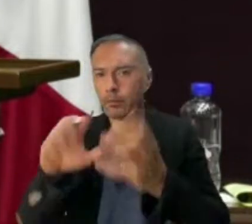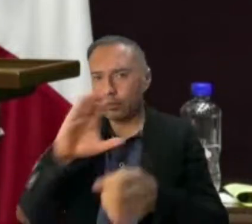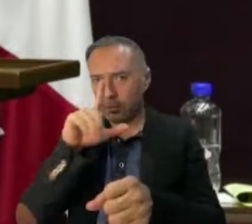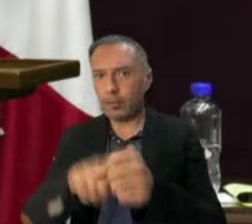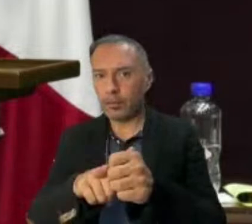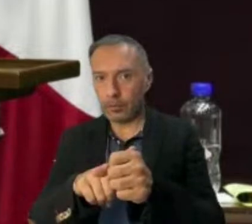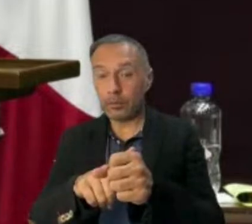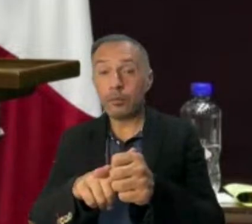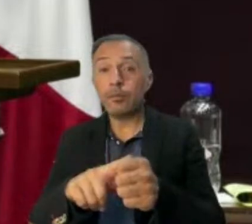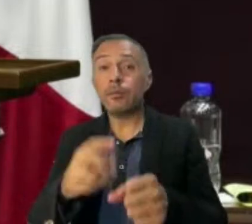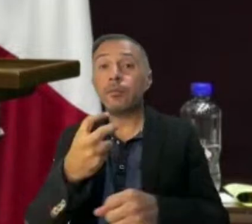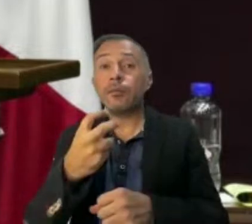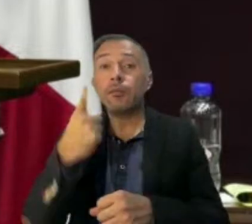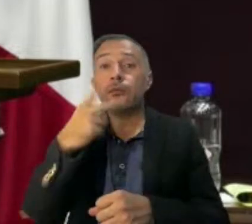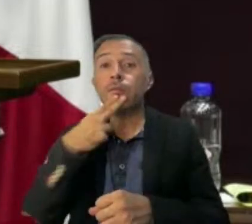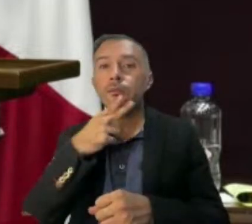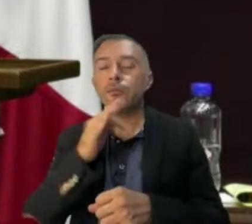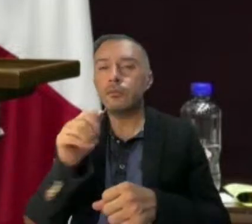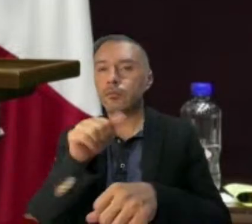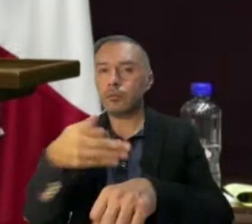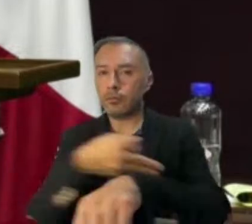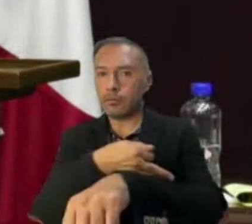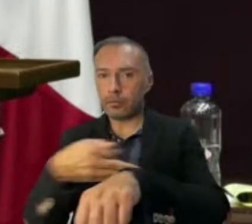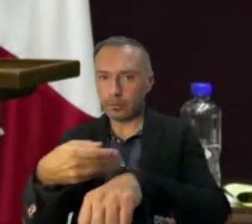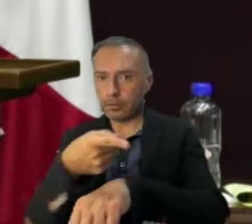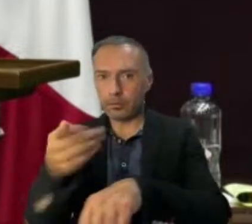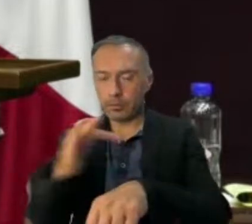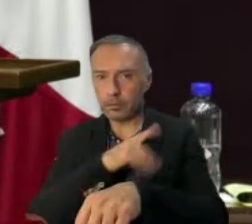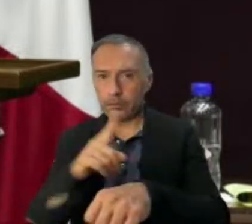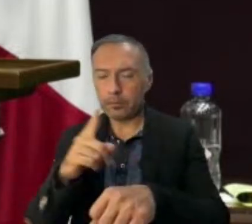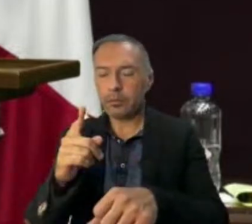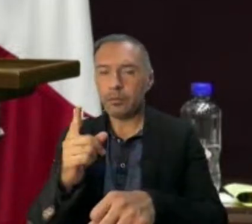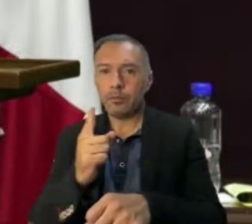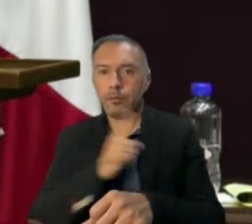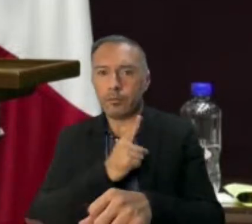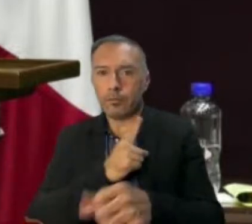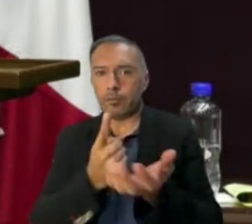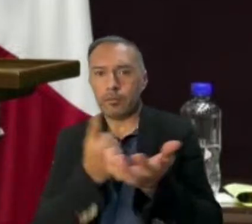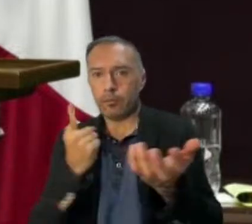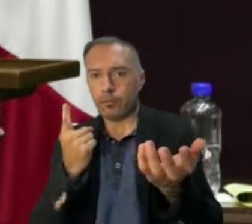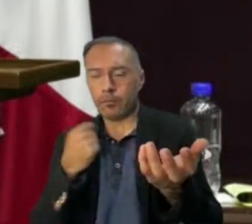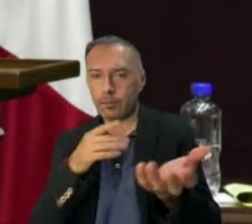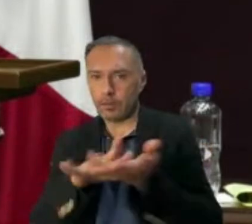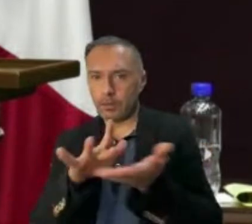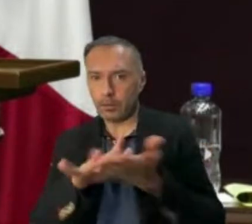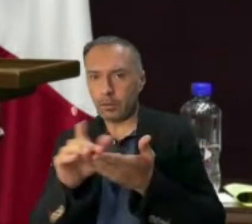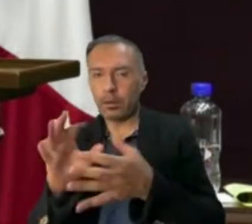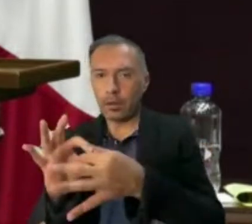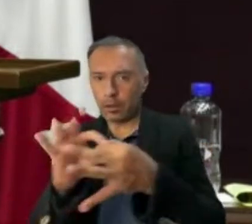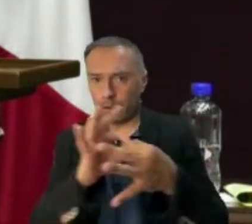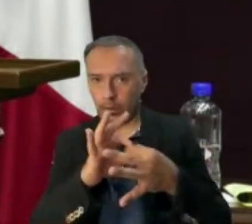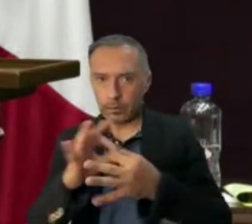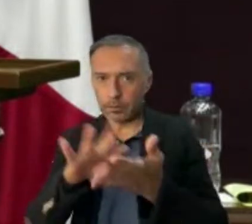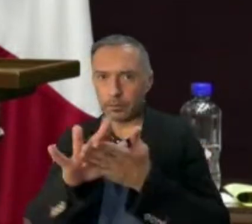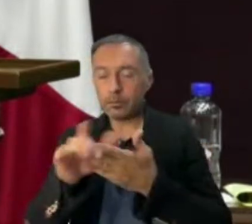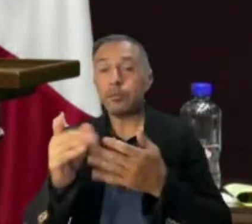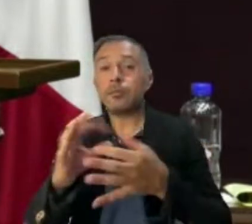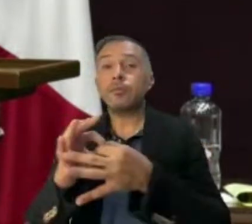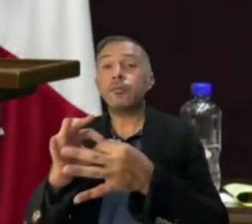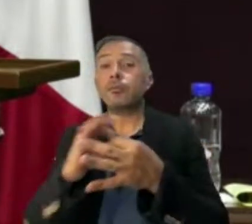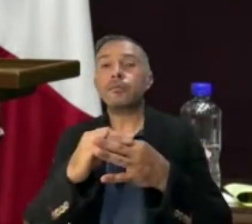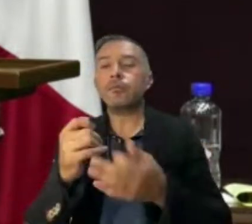Esto ayudaría a las familias a superar el aislamiento, fortalecer sus redes de apoyo y de la sociedad y fomentar